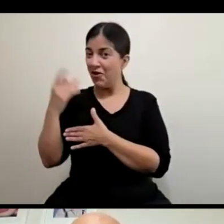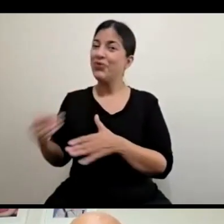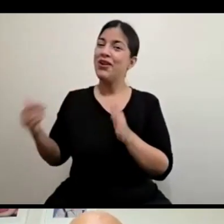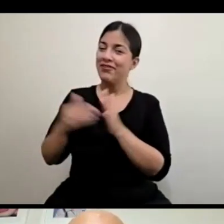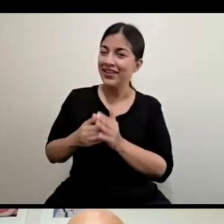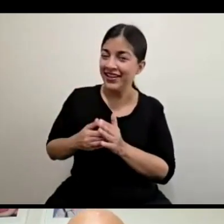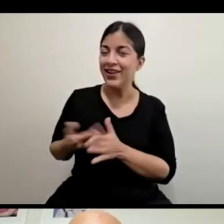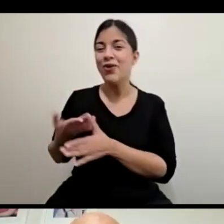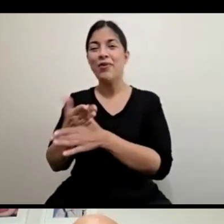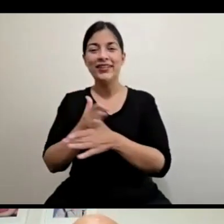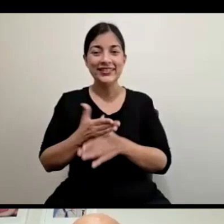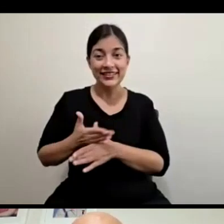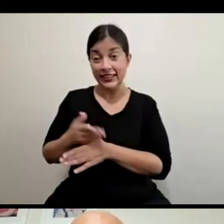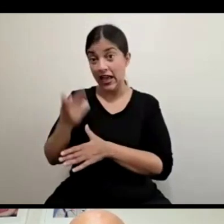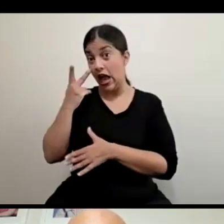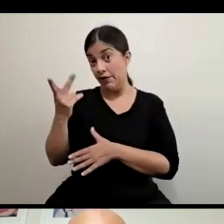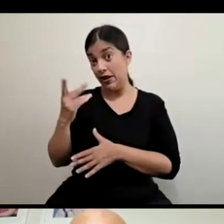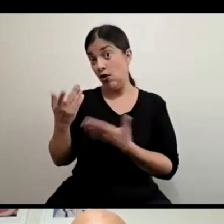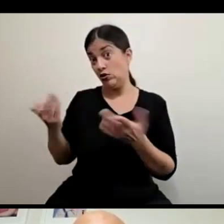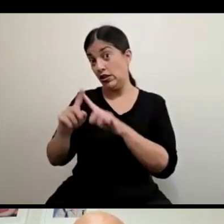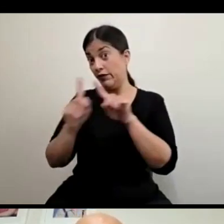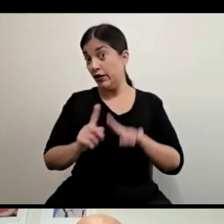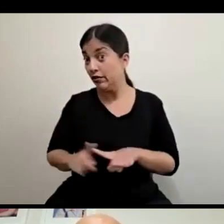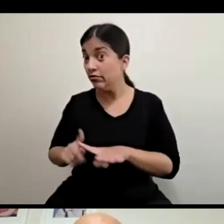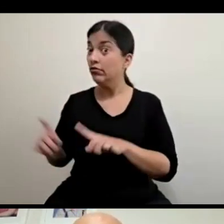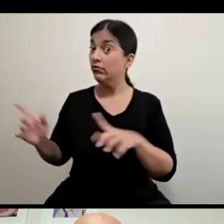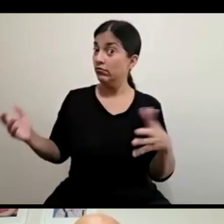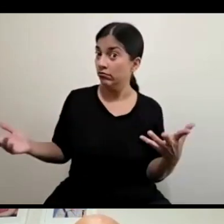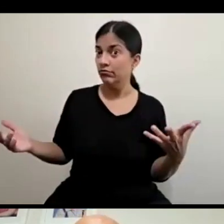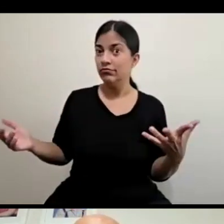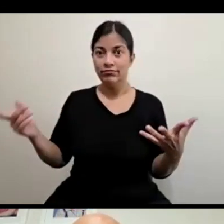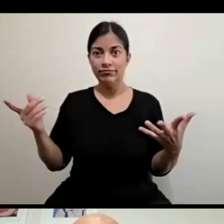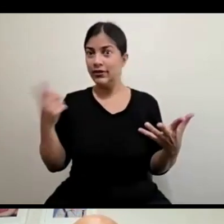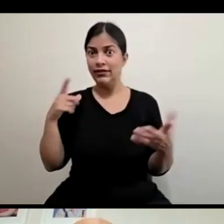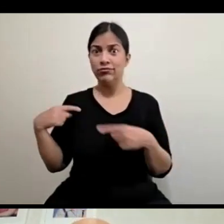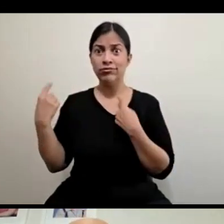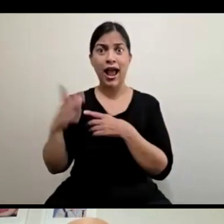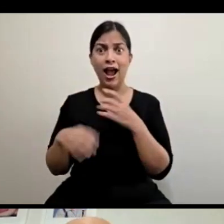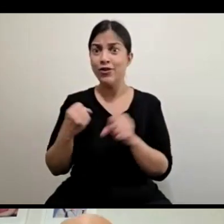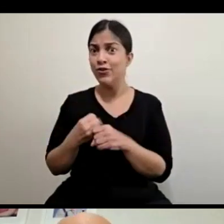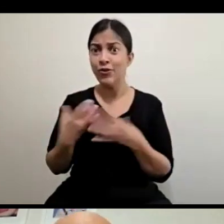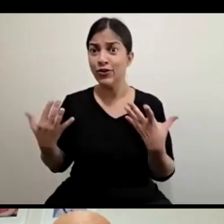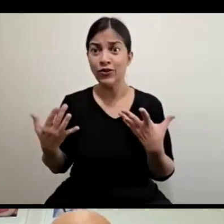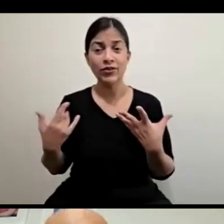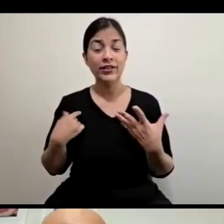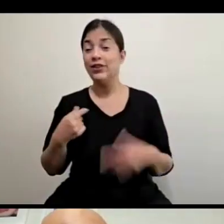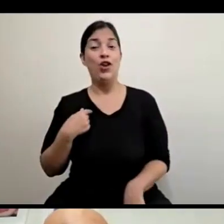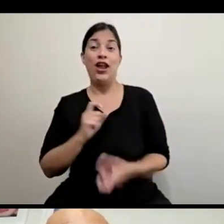a compartir, para que vea lo que hemos cambiado, porque óyeme, ¿cuántos años van, Adriana? No, yo no he cambiado nada. Mira, yo